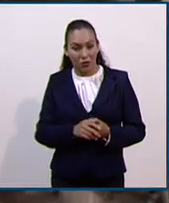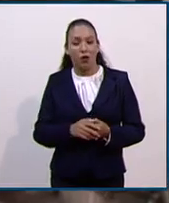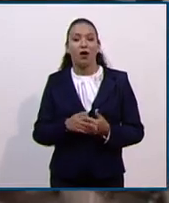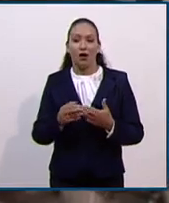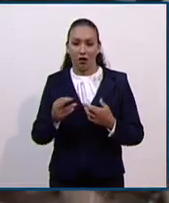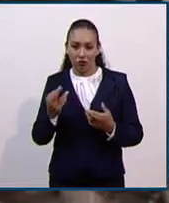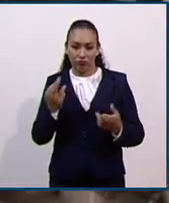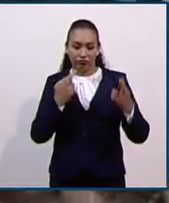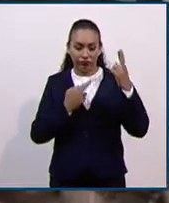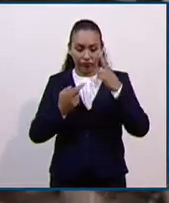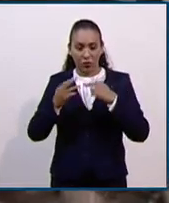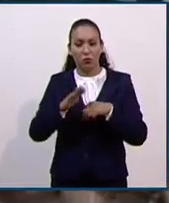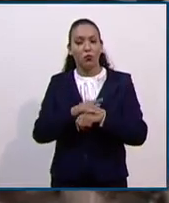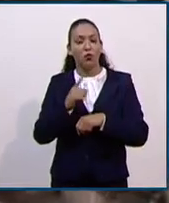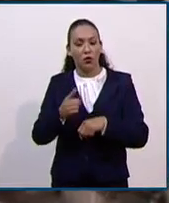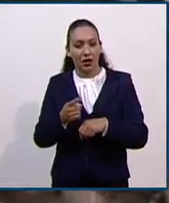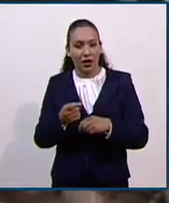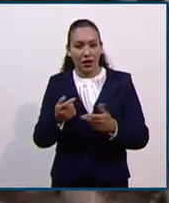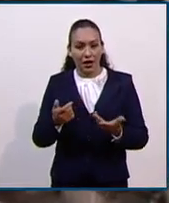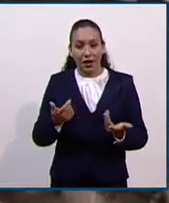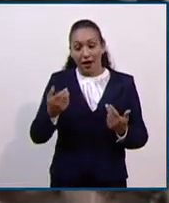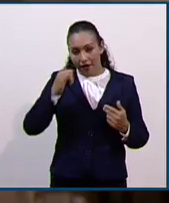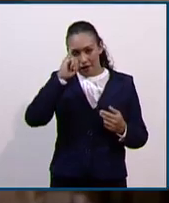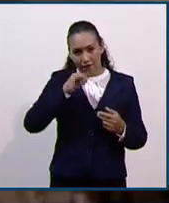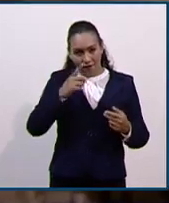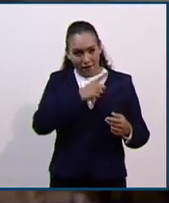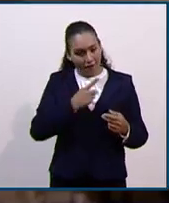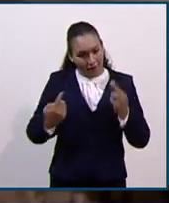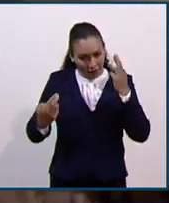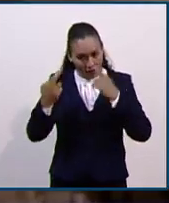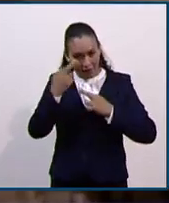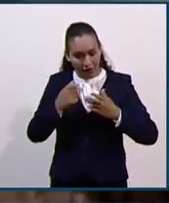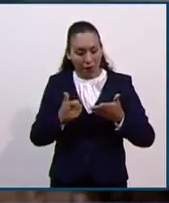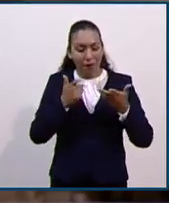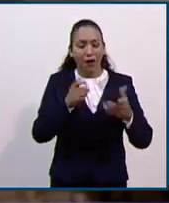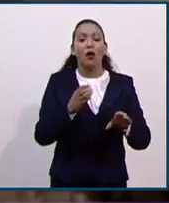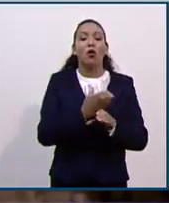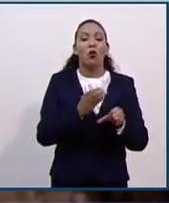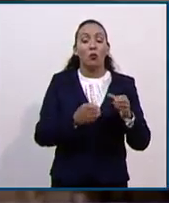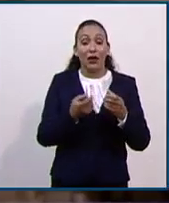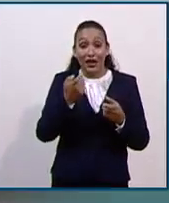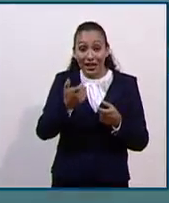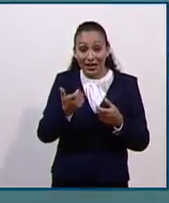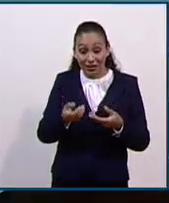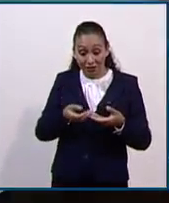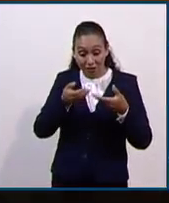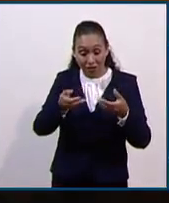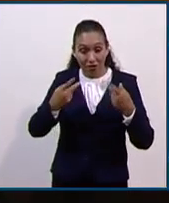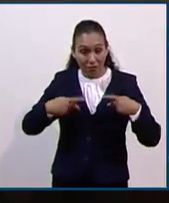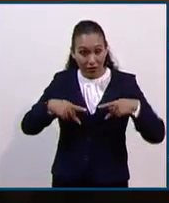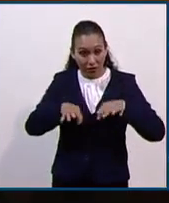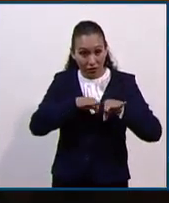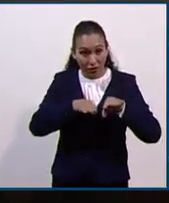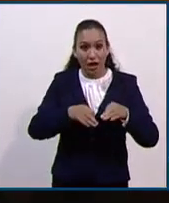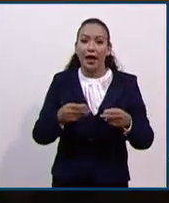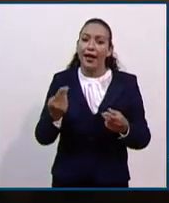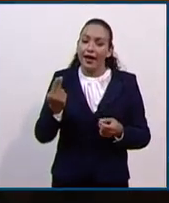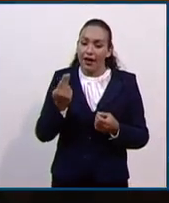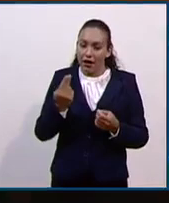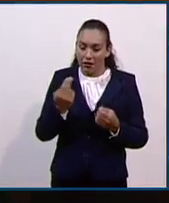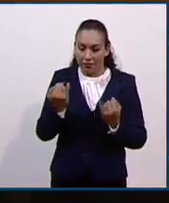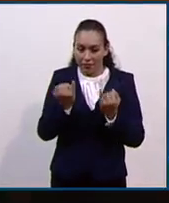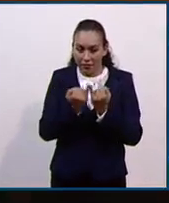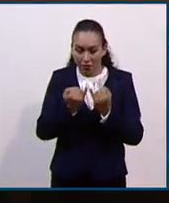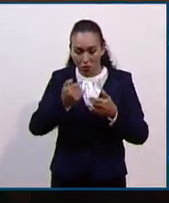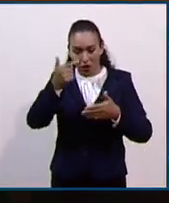de México y que las operaciones se encuentren registradas en su contabilidad. La sala también determinó